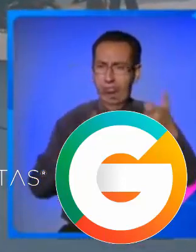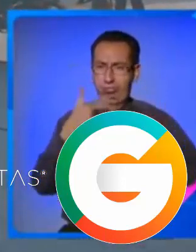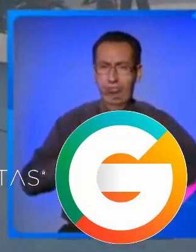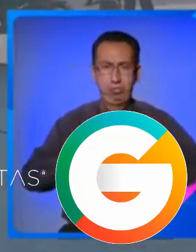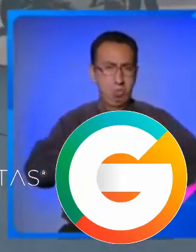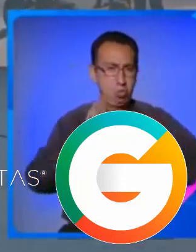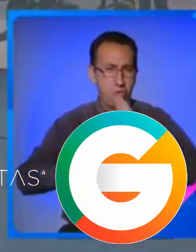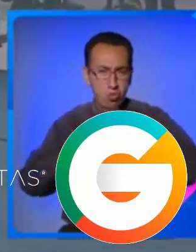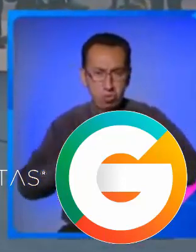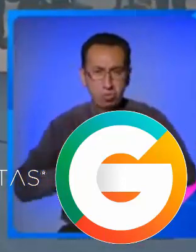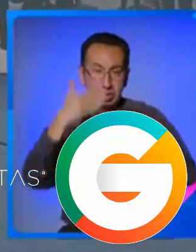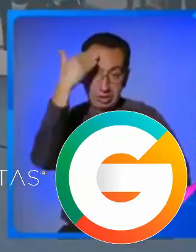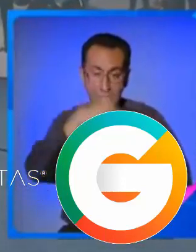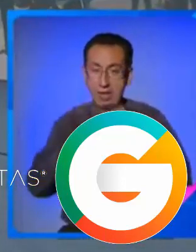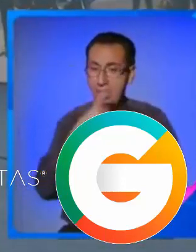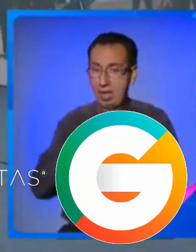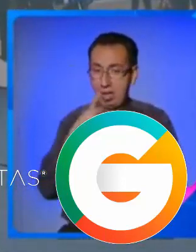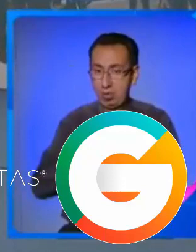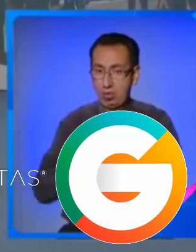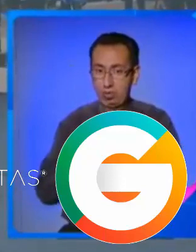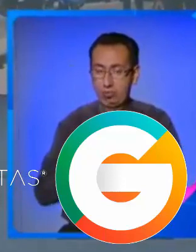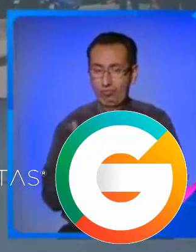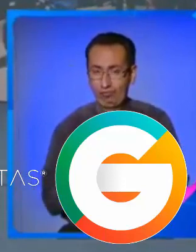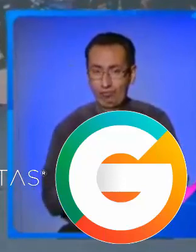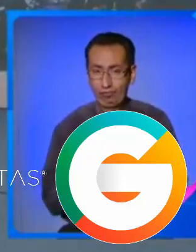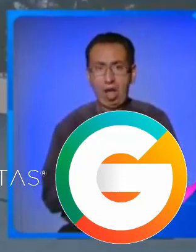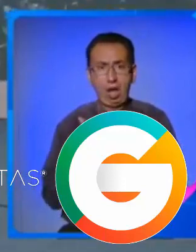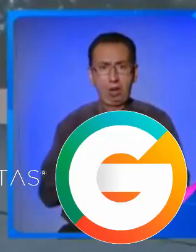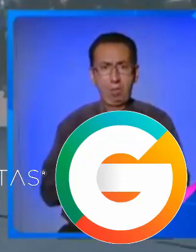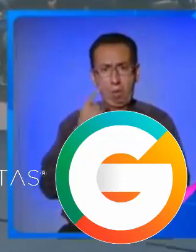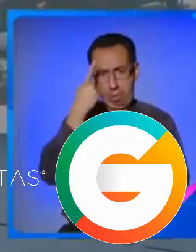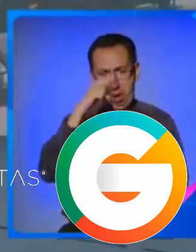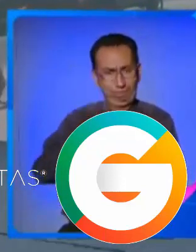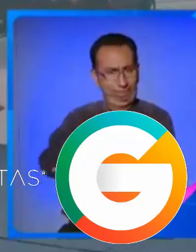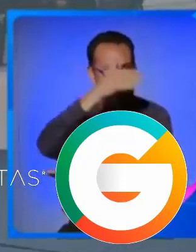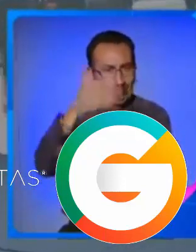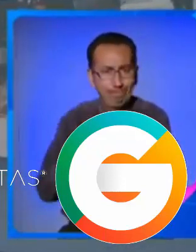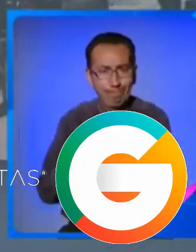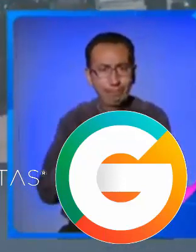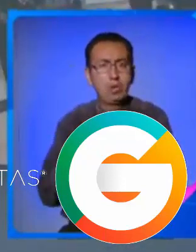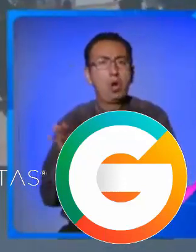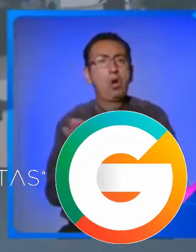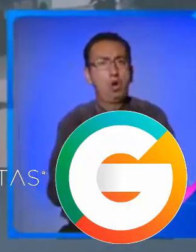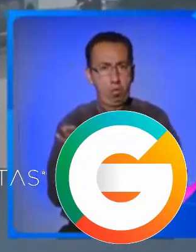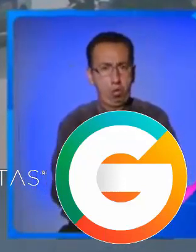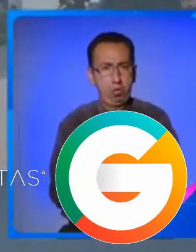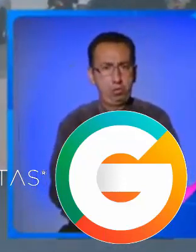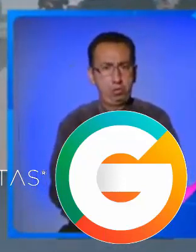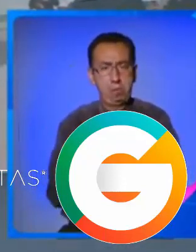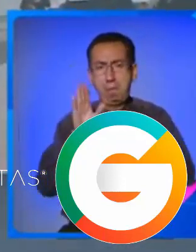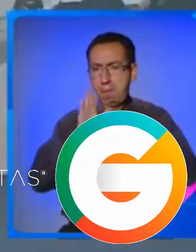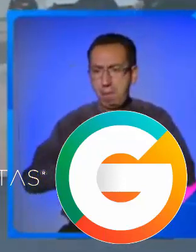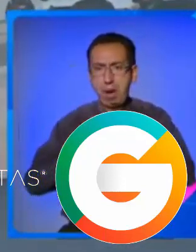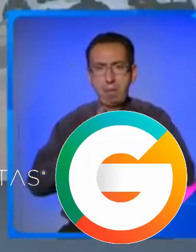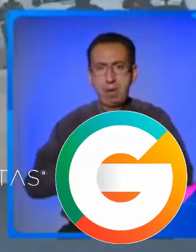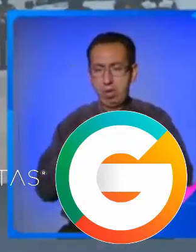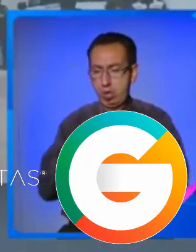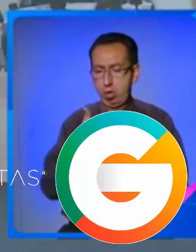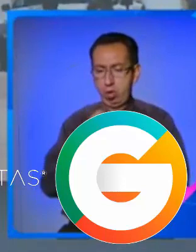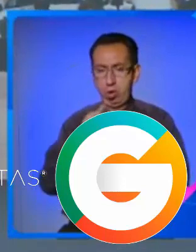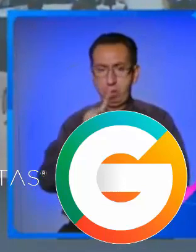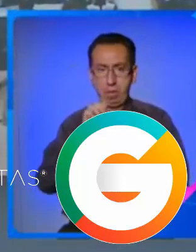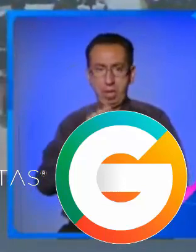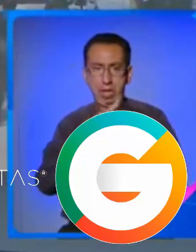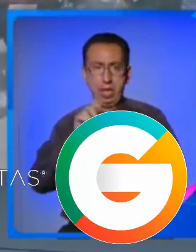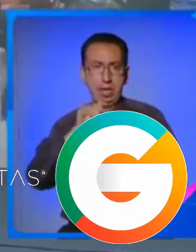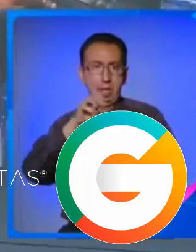patrimonio de nuestras familias. Para ponerles un alto, implementamos los operativos Golpe de Timón y